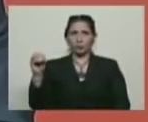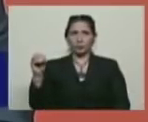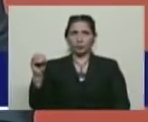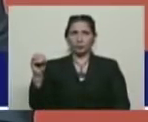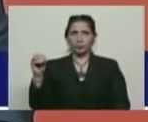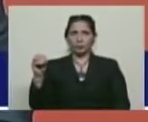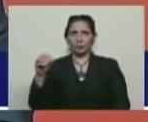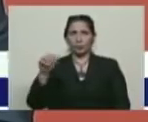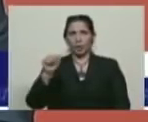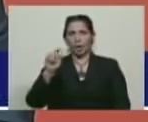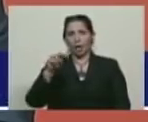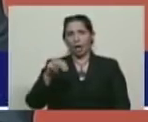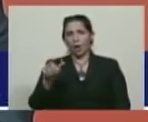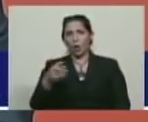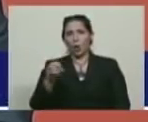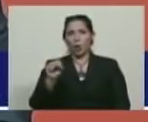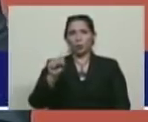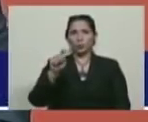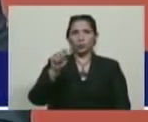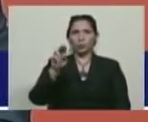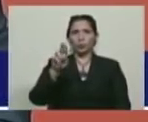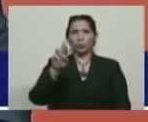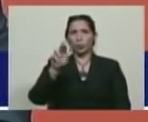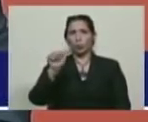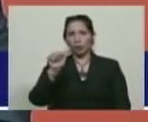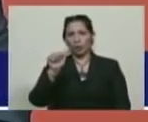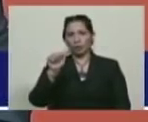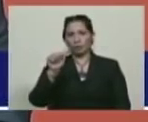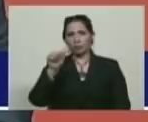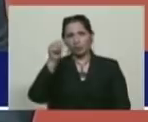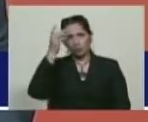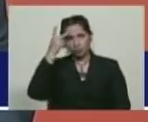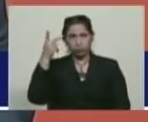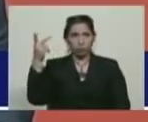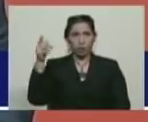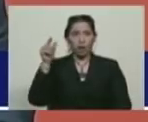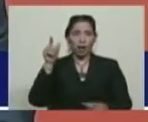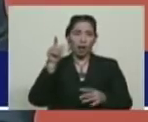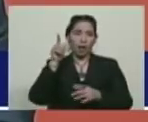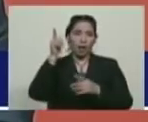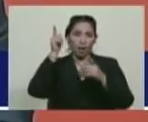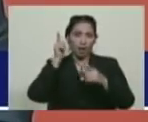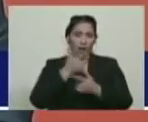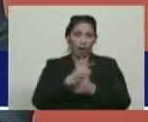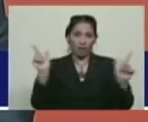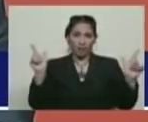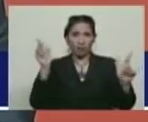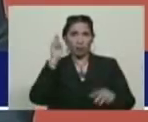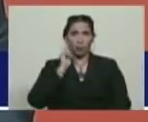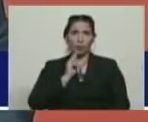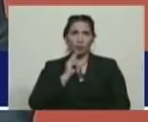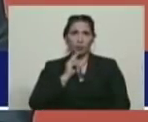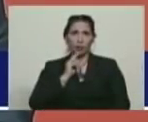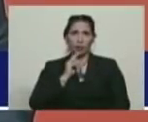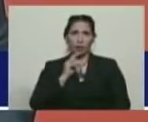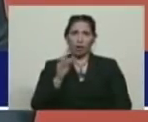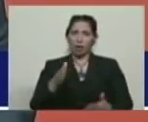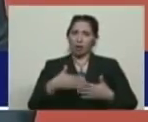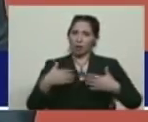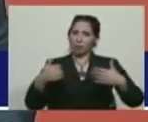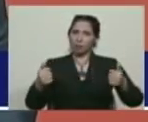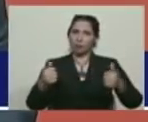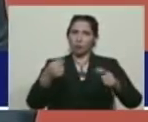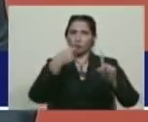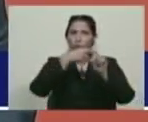angostura con esa profecía de nuestro padre libertador simón bolívar garantizar la mayor suma de